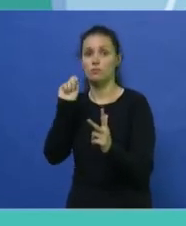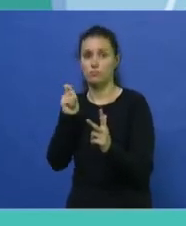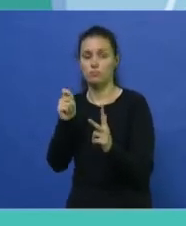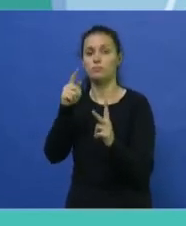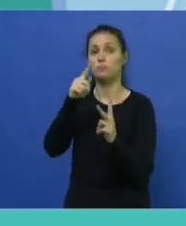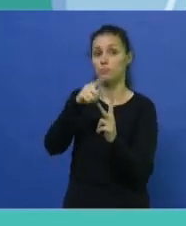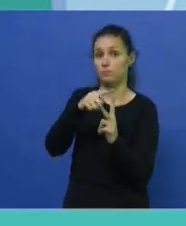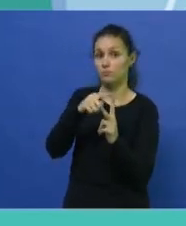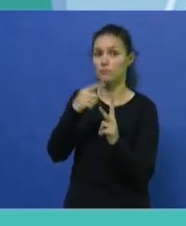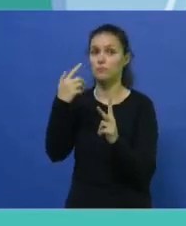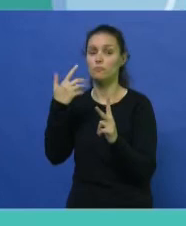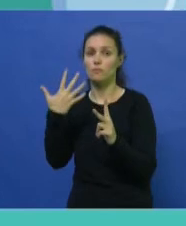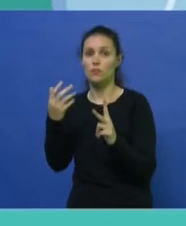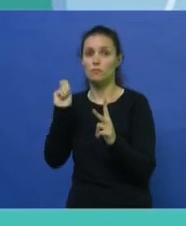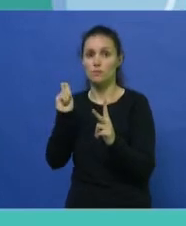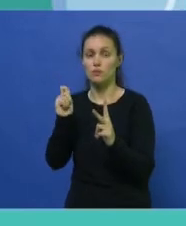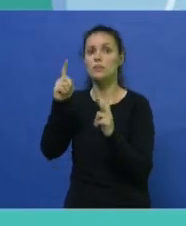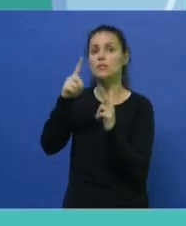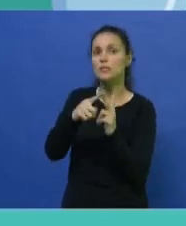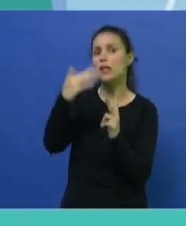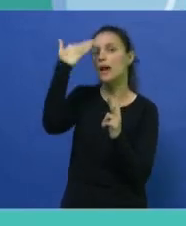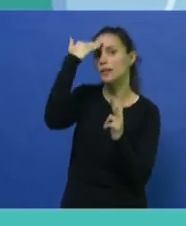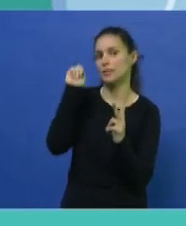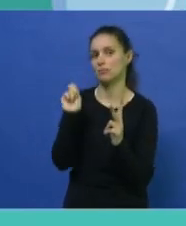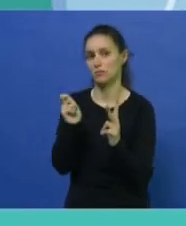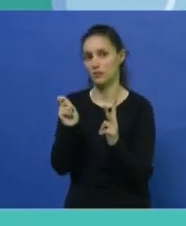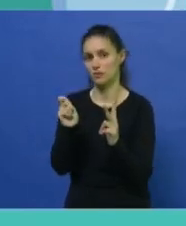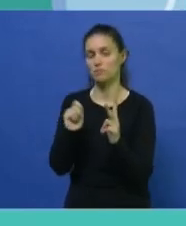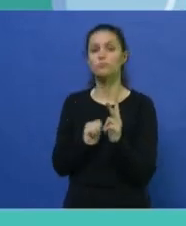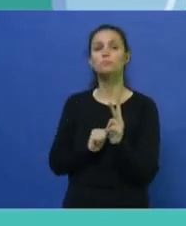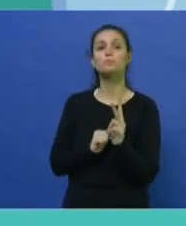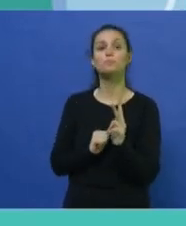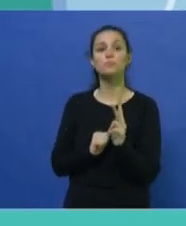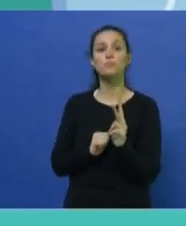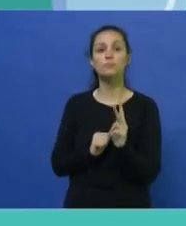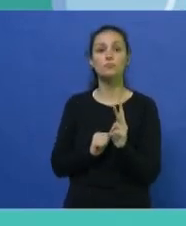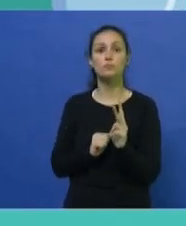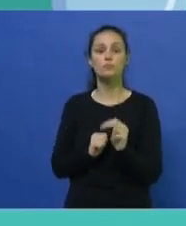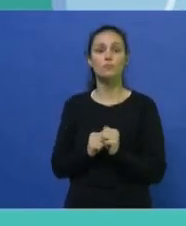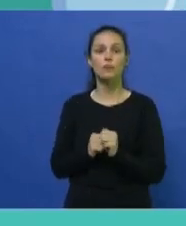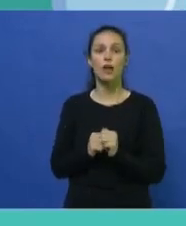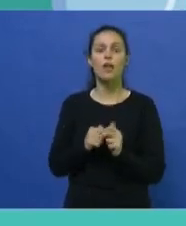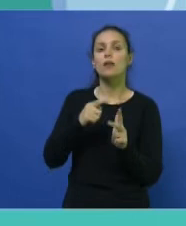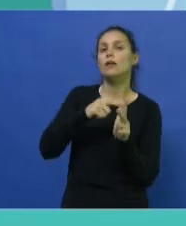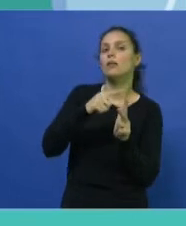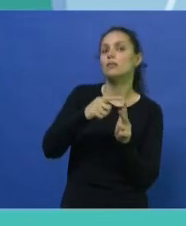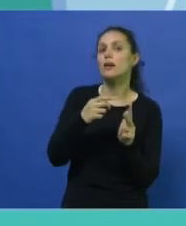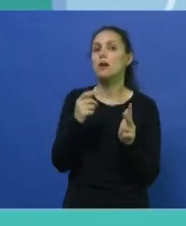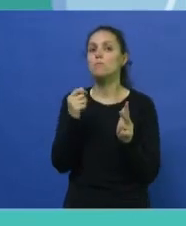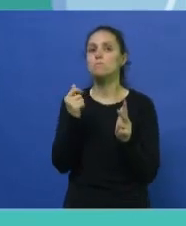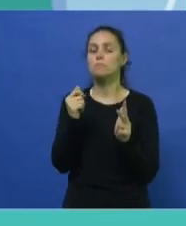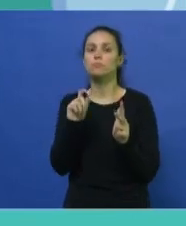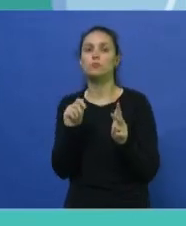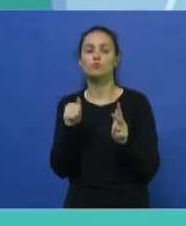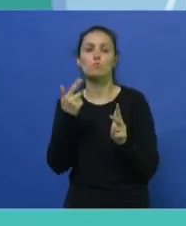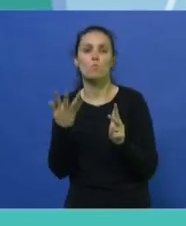y el tercer refuerzo a los quince meses cada una está en el orden de los dos mil y pico pesos buenos el precio total de la